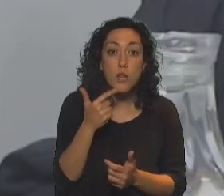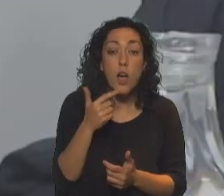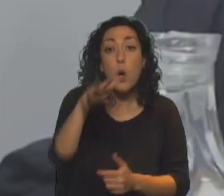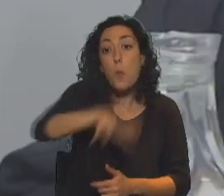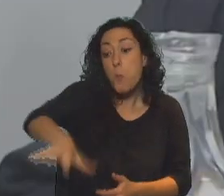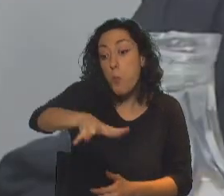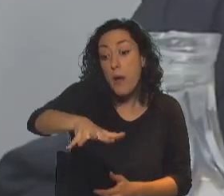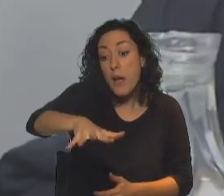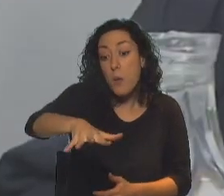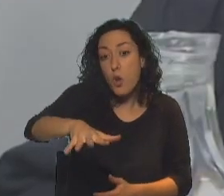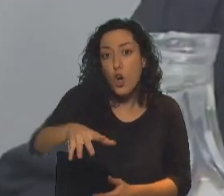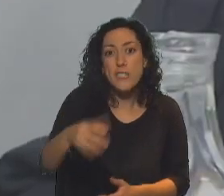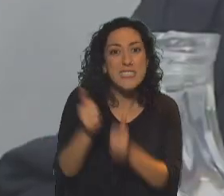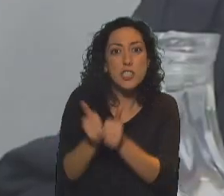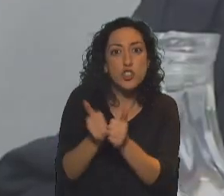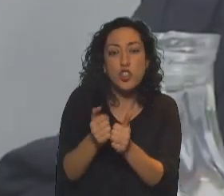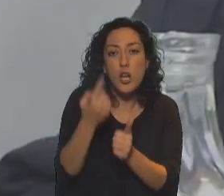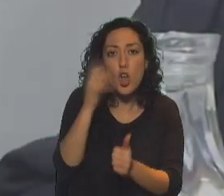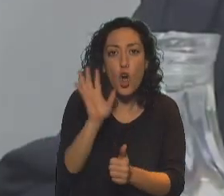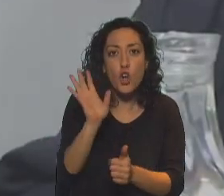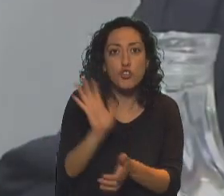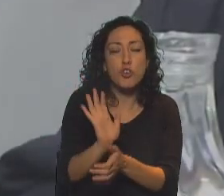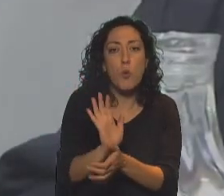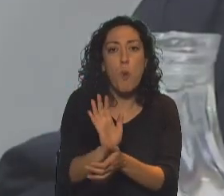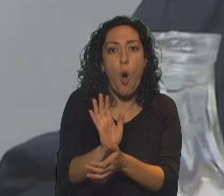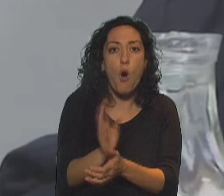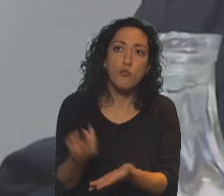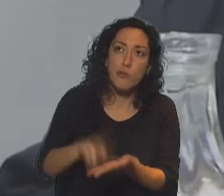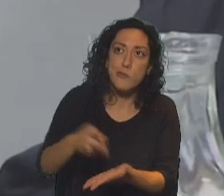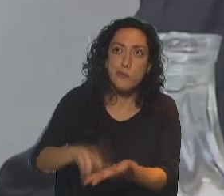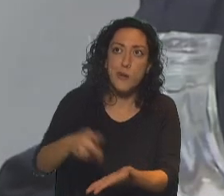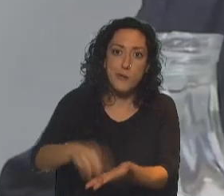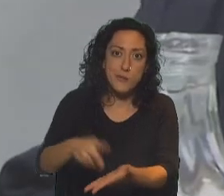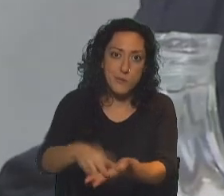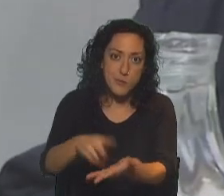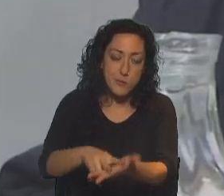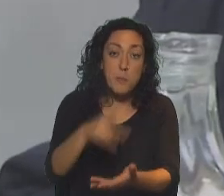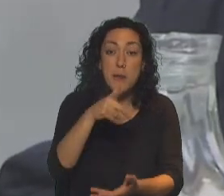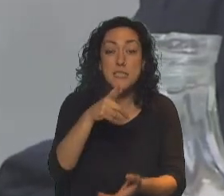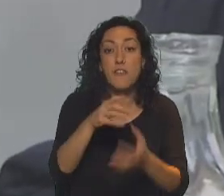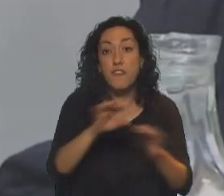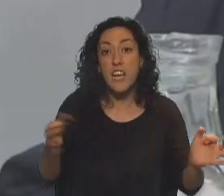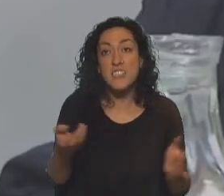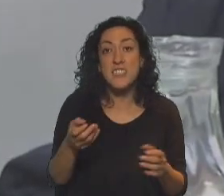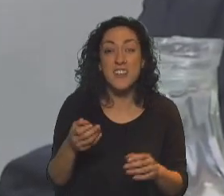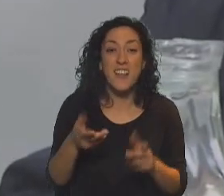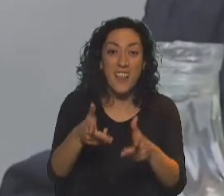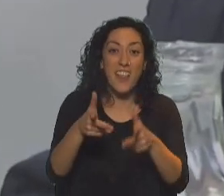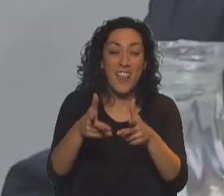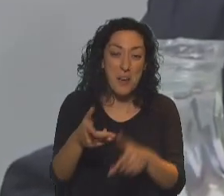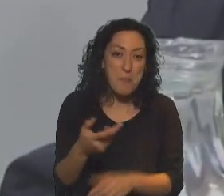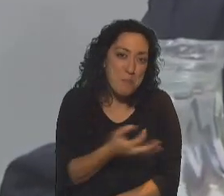su historia están condenados a repetirla, pero no por ser común deja de ser cierto, ¿no? Y yo quería traer